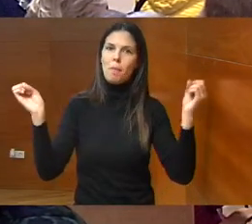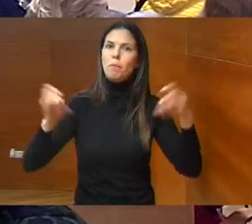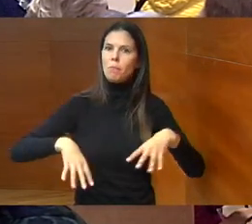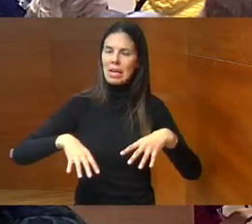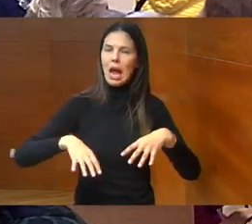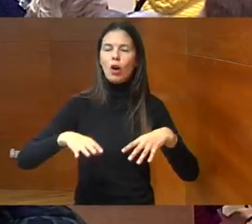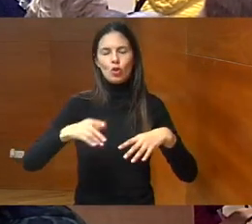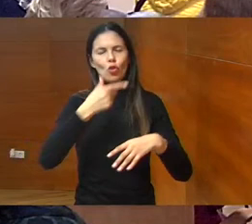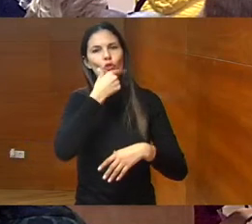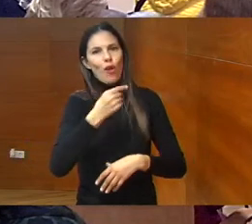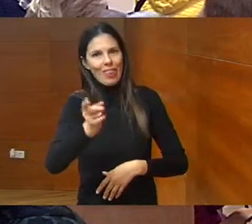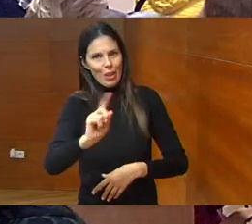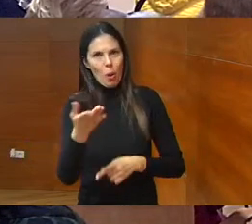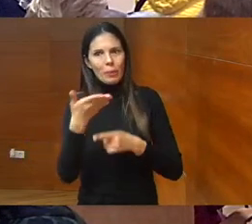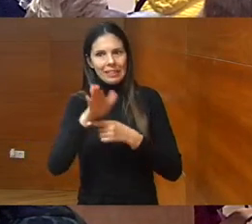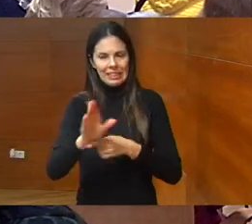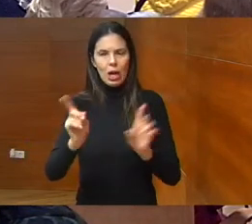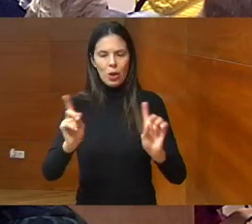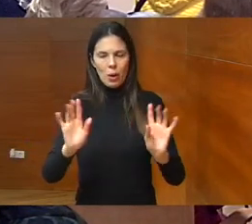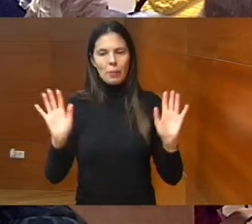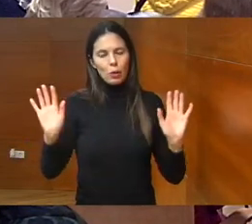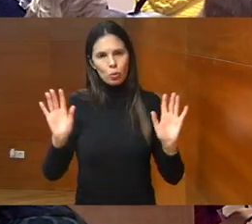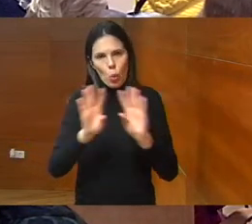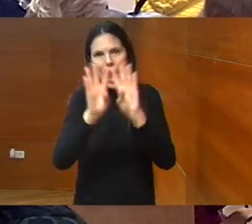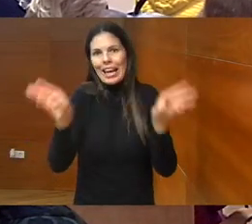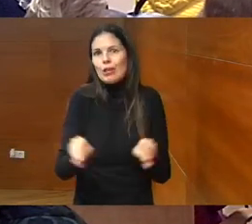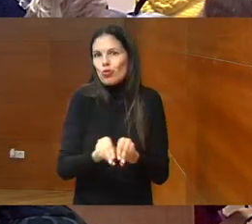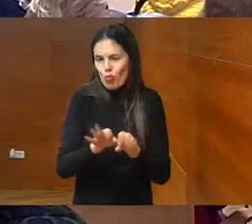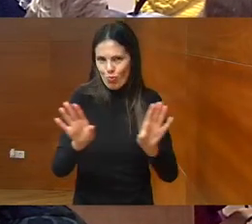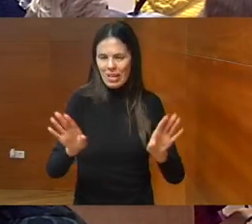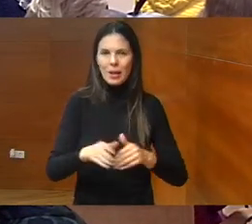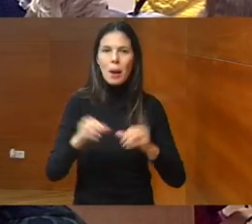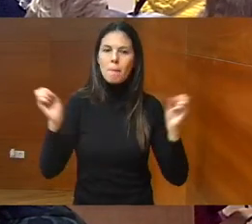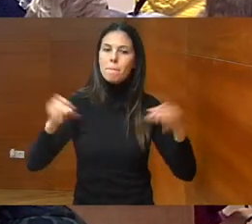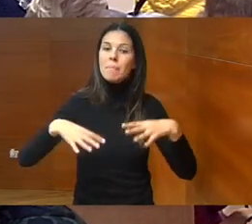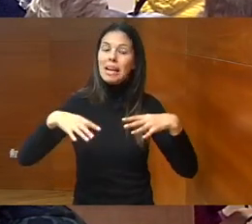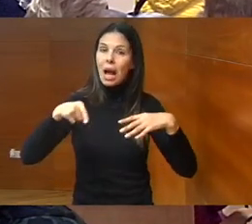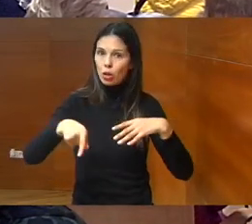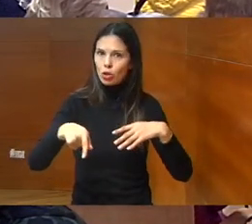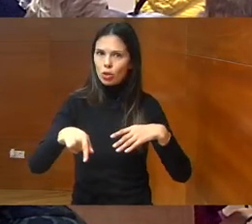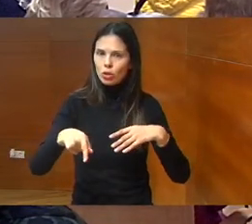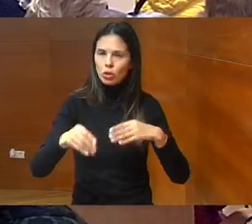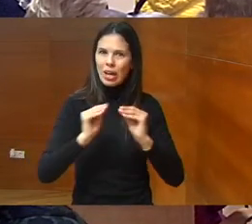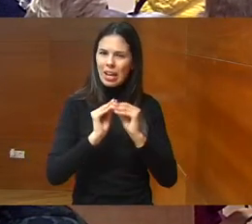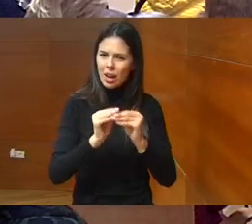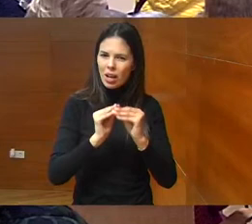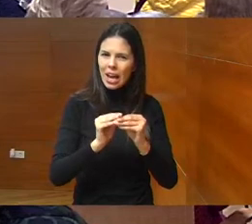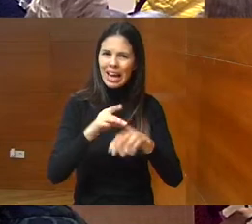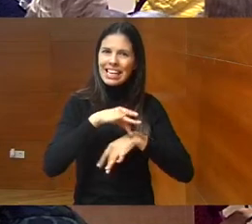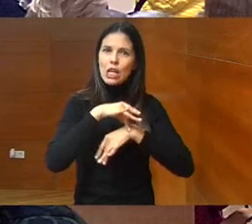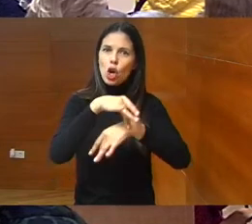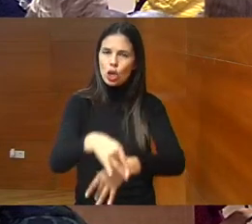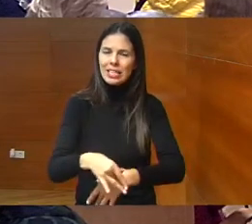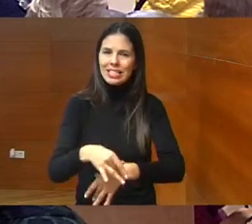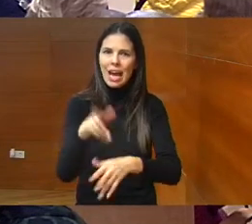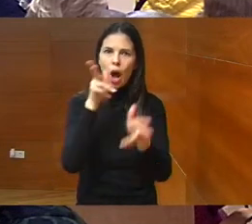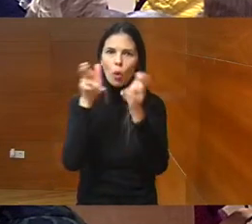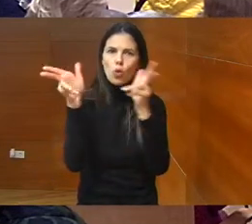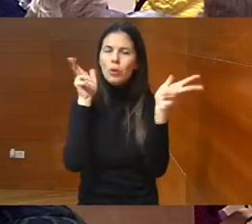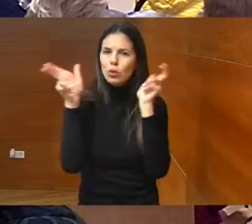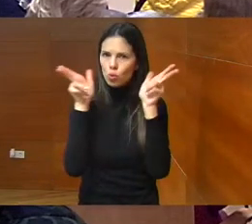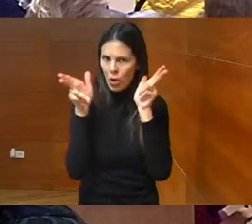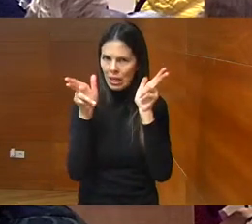en asielo pero tengo aquí un pequeño resumo Milagros bará he realizadora y guionista audiovisual